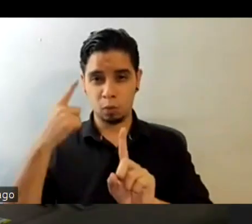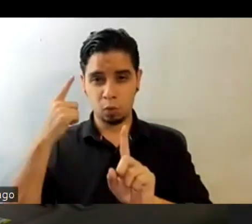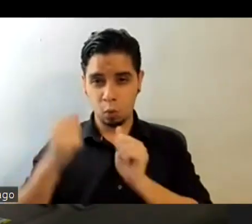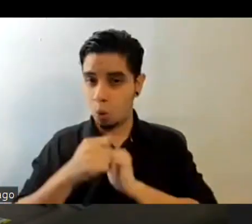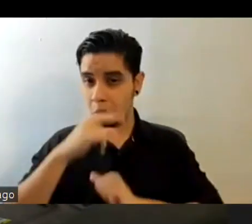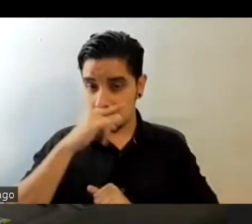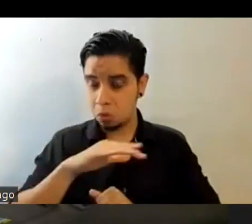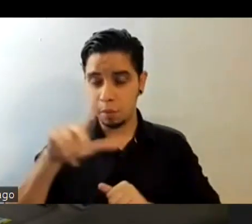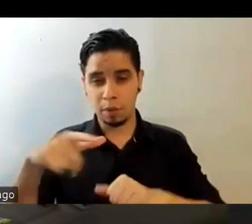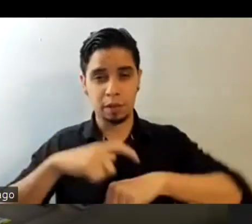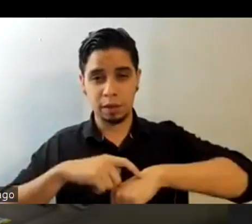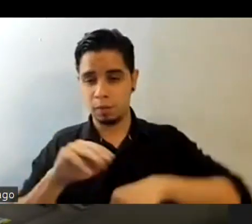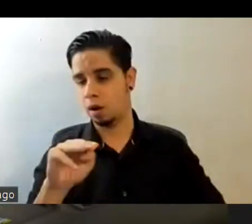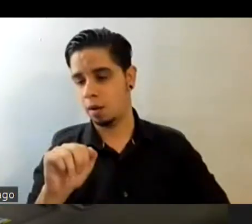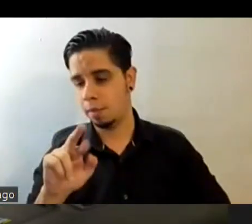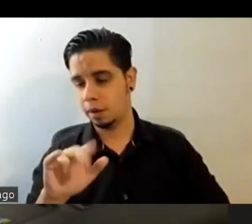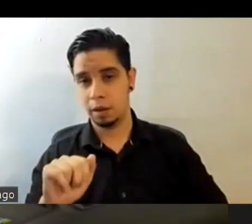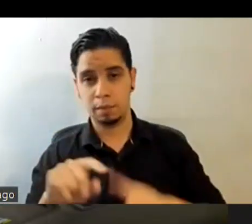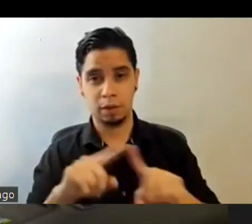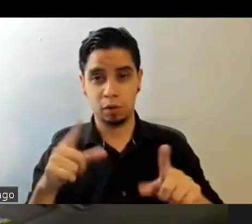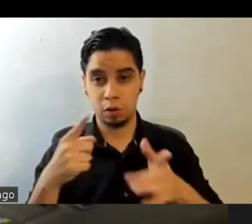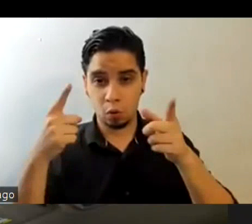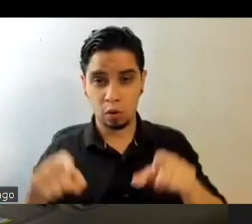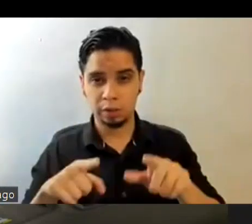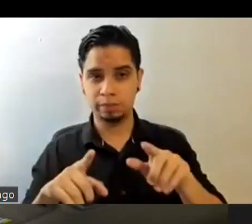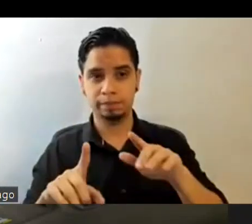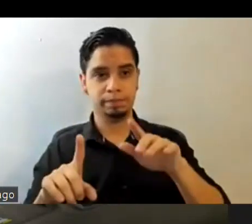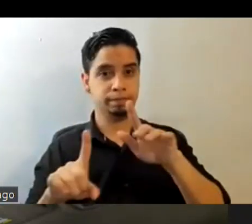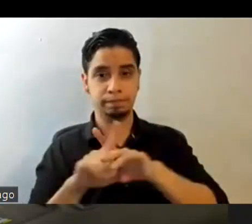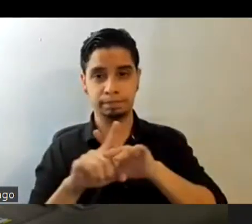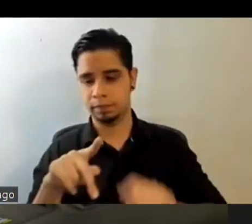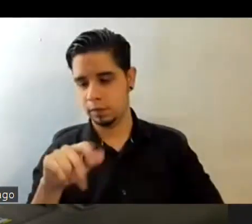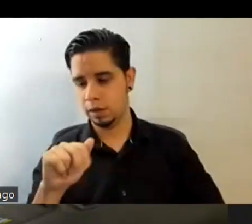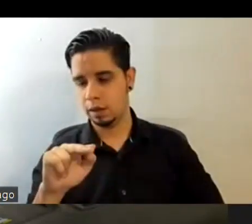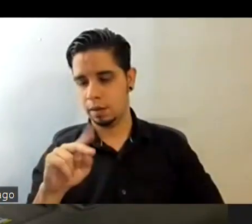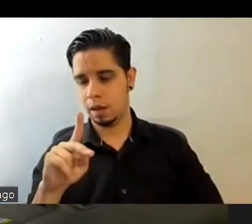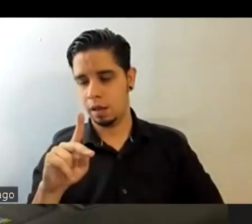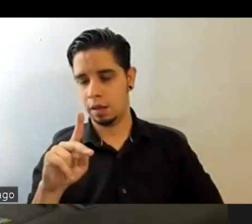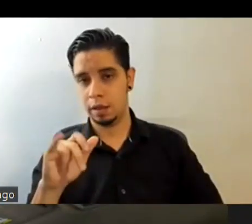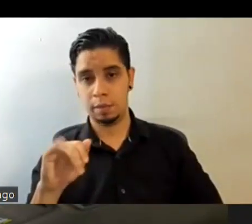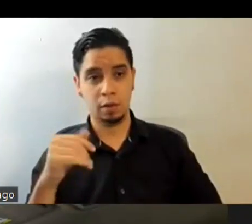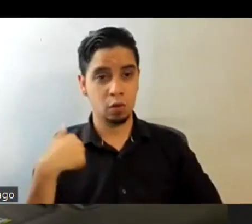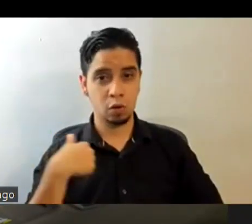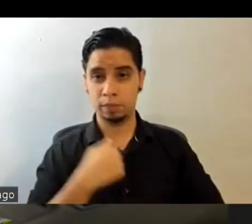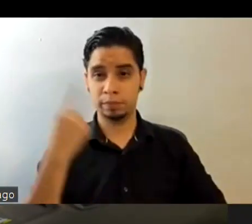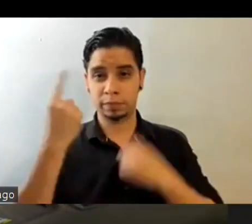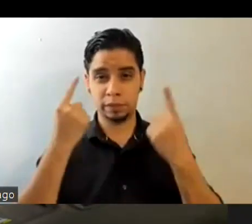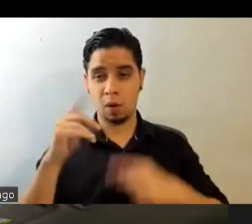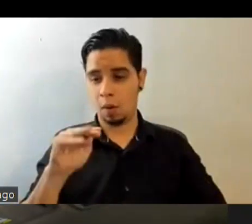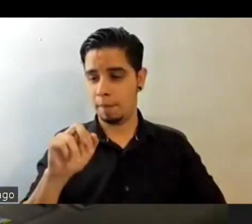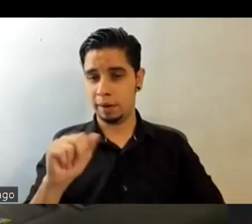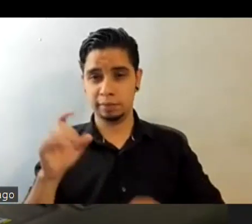entonces llega la pandemia. O sea, que pensábamos que María había sido lo más malo. Y